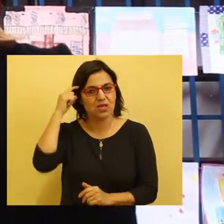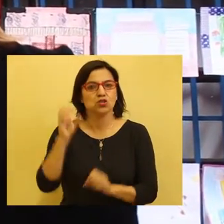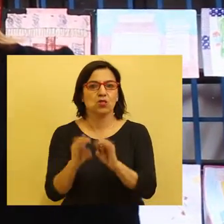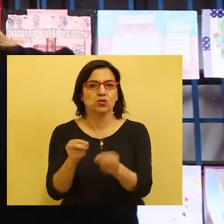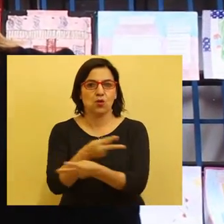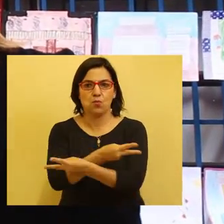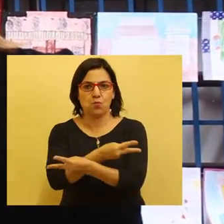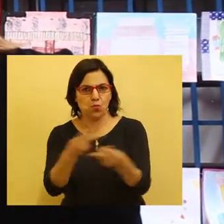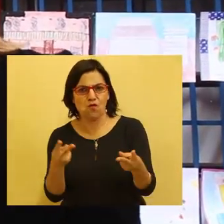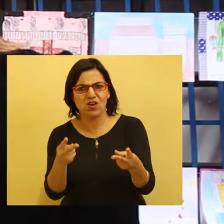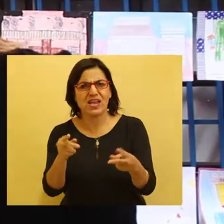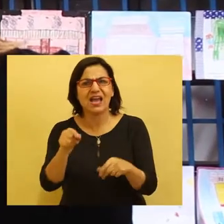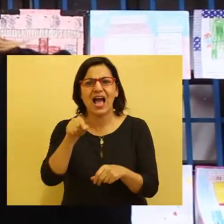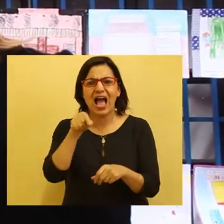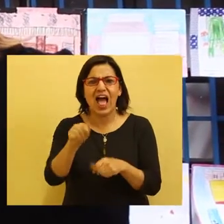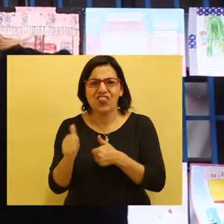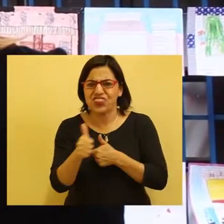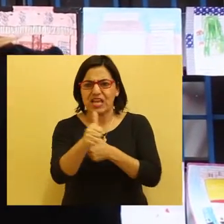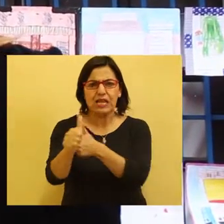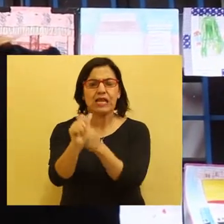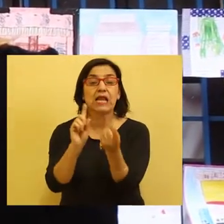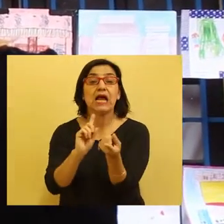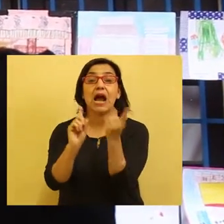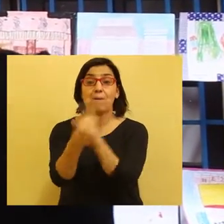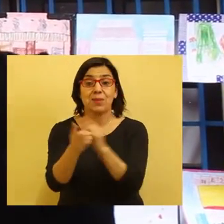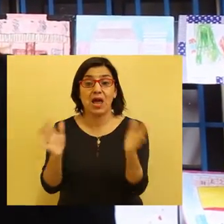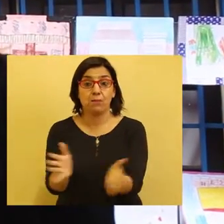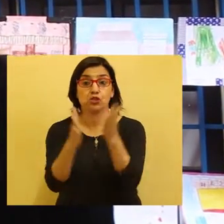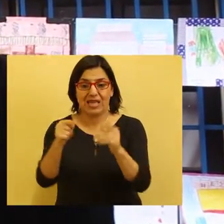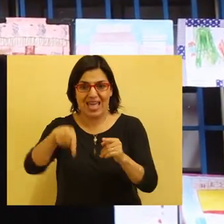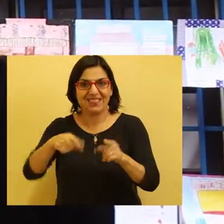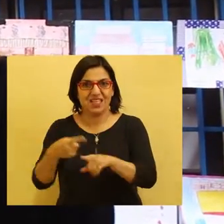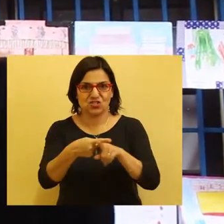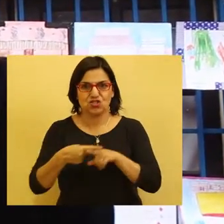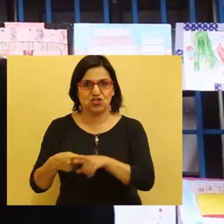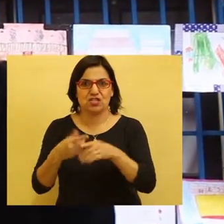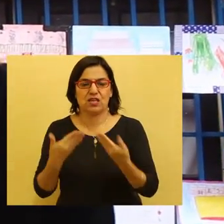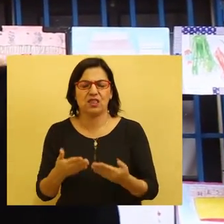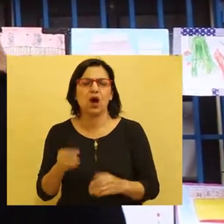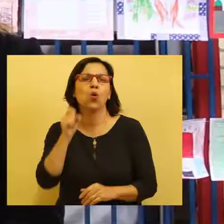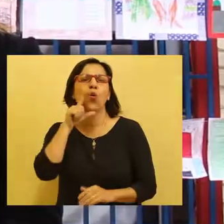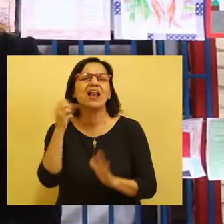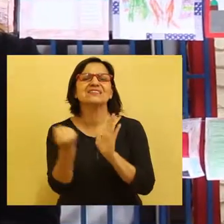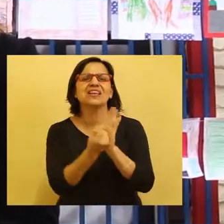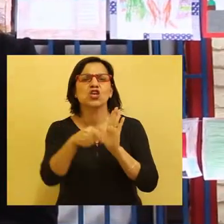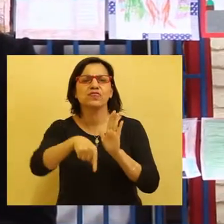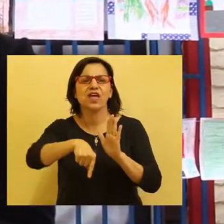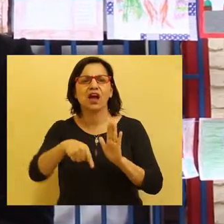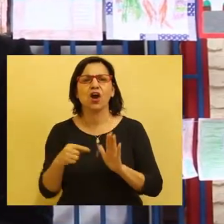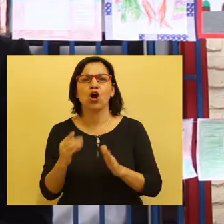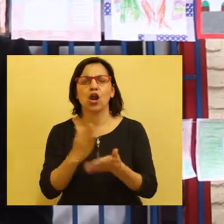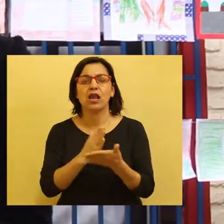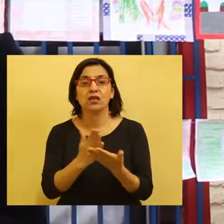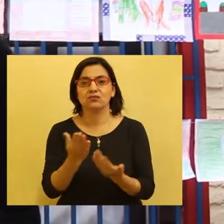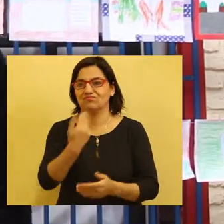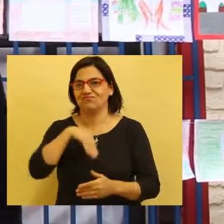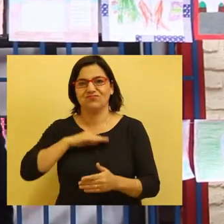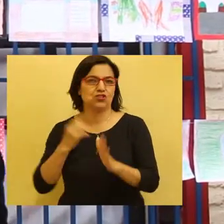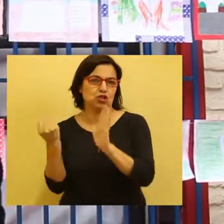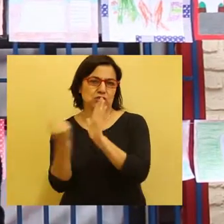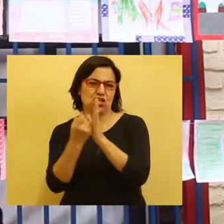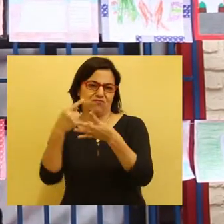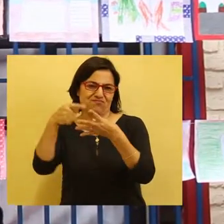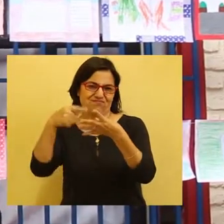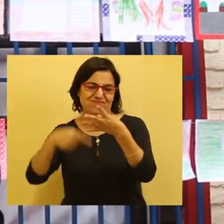que la educación pública es una de las instancias para poder dirigir, cambiar y potenciar esta sociedad. ¿Cuál es el sello de este colegio?